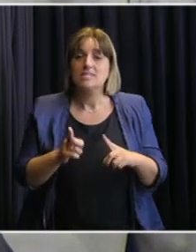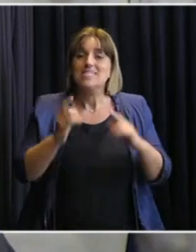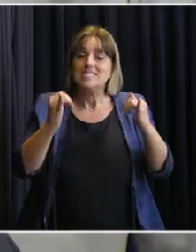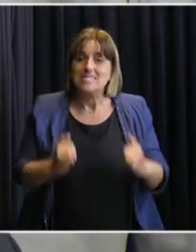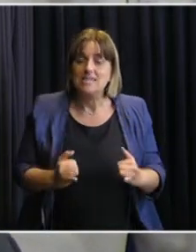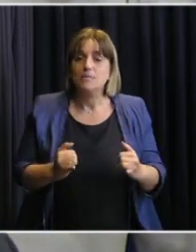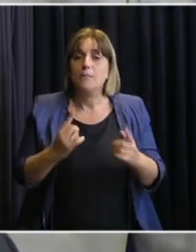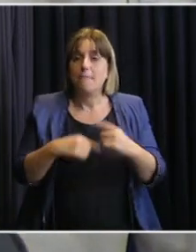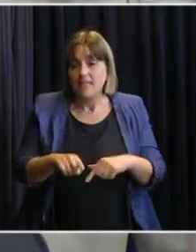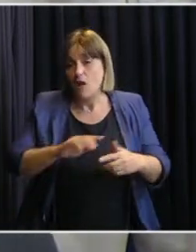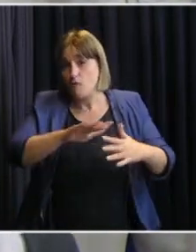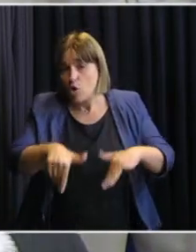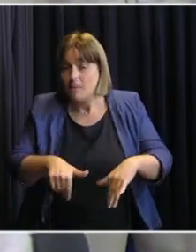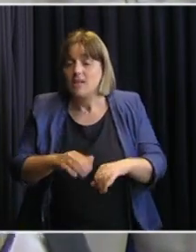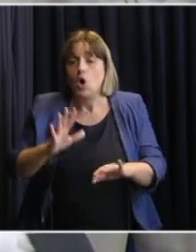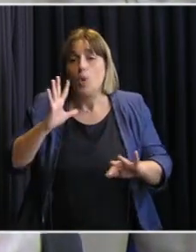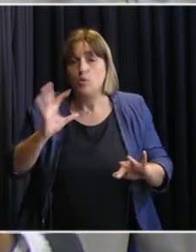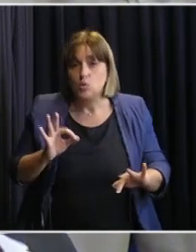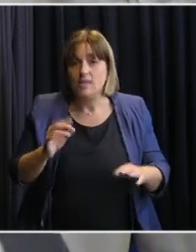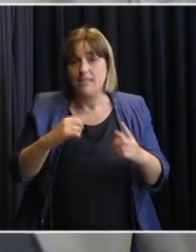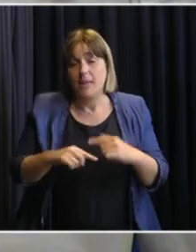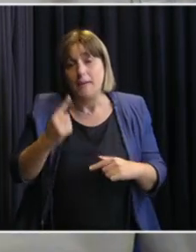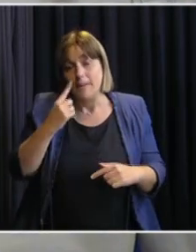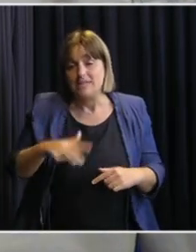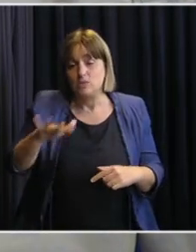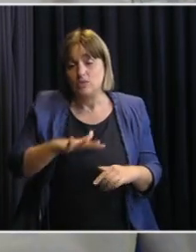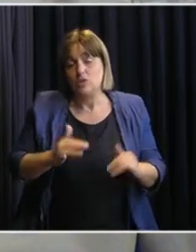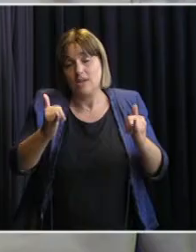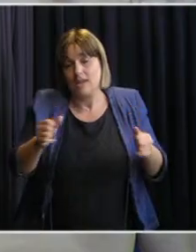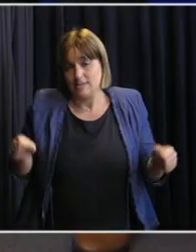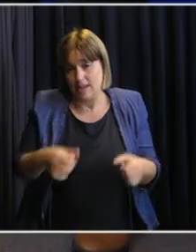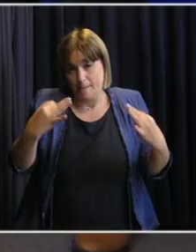tienen la posibilidad de analizar la casuística, sea muy interesante.